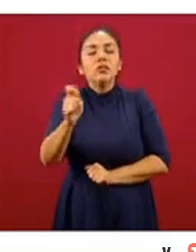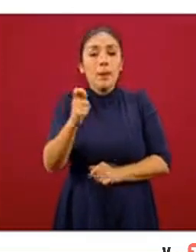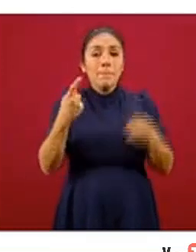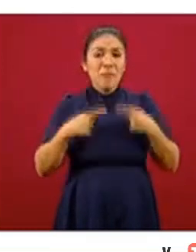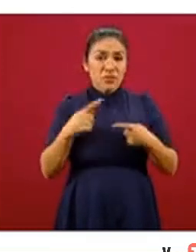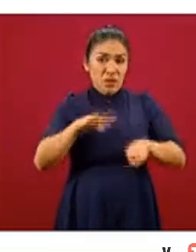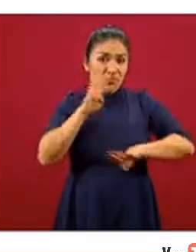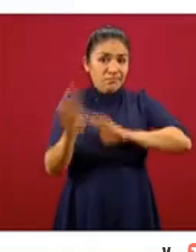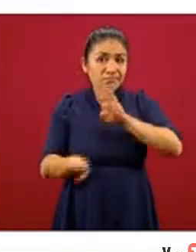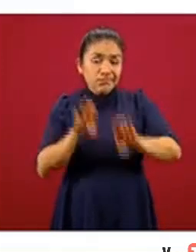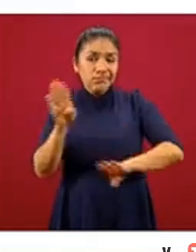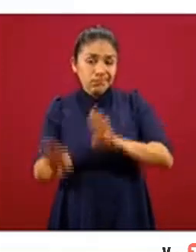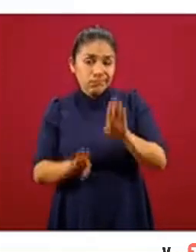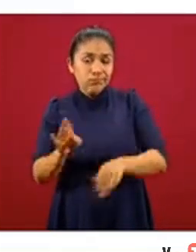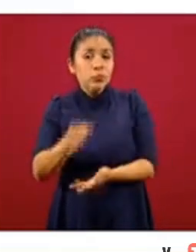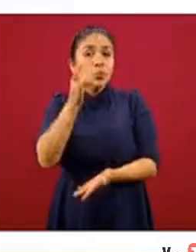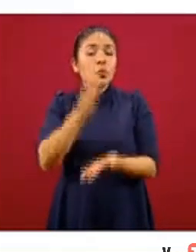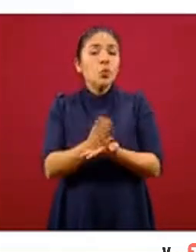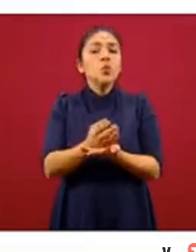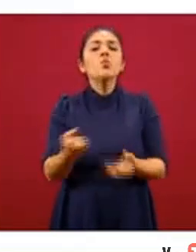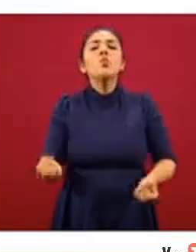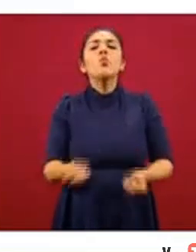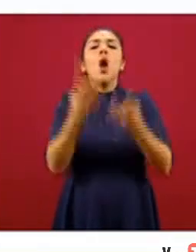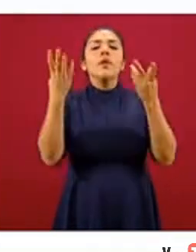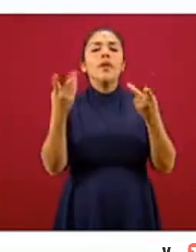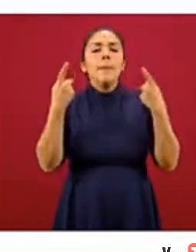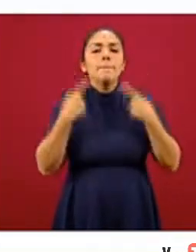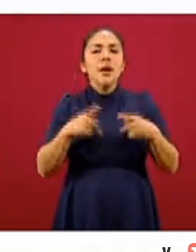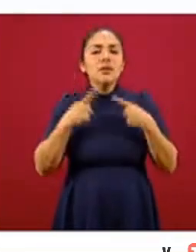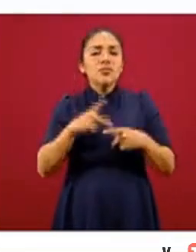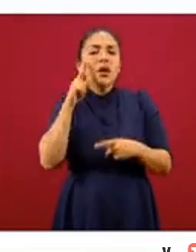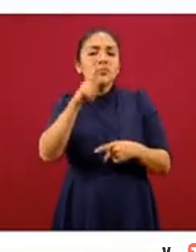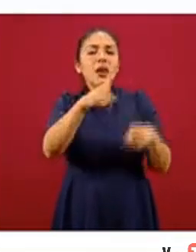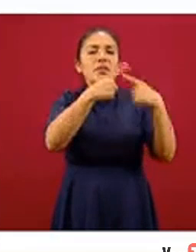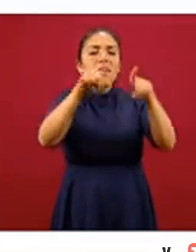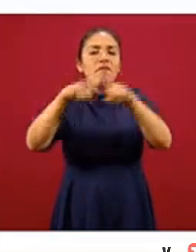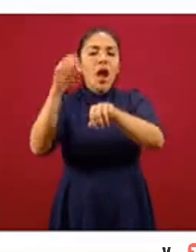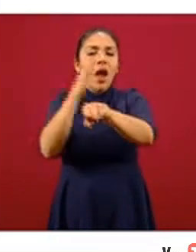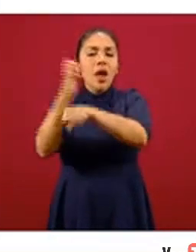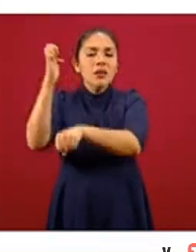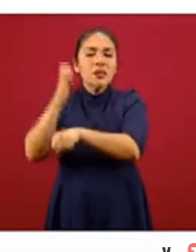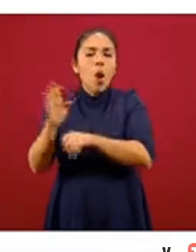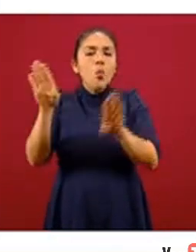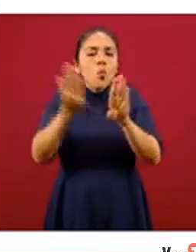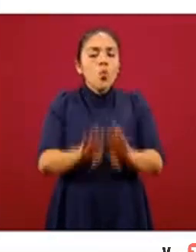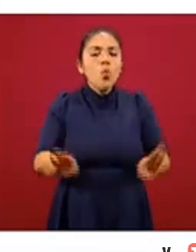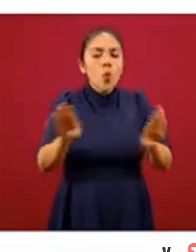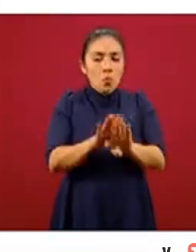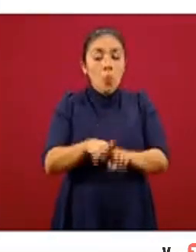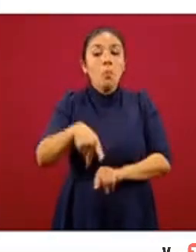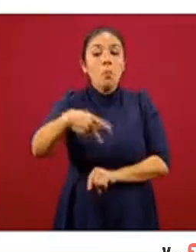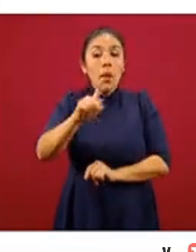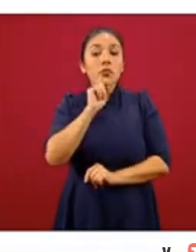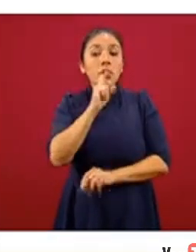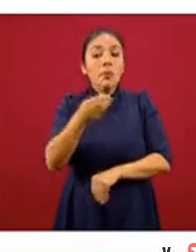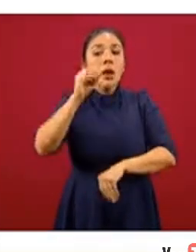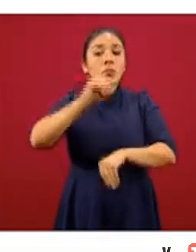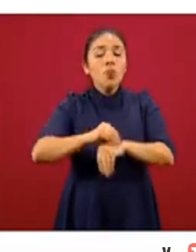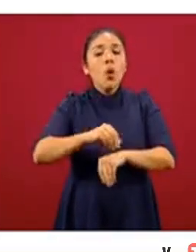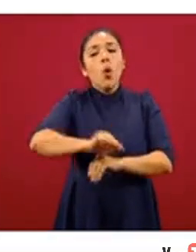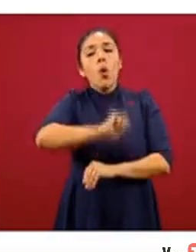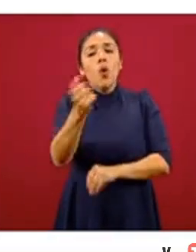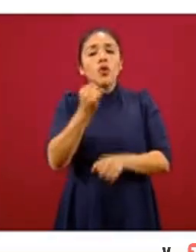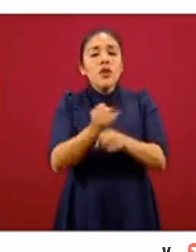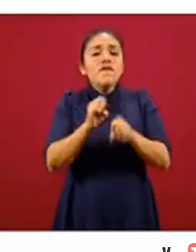mortalidad, tan solo por el número, en las distintas entidades federativas, pero se incluye también los datos